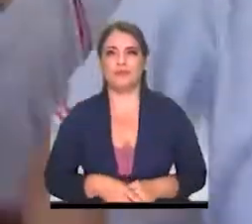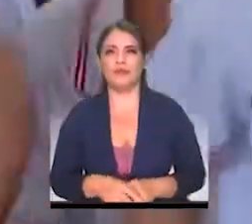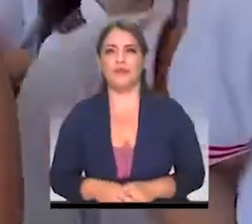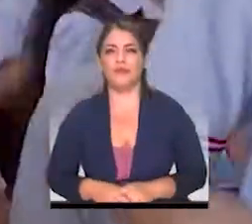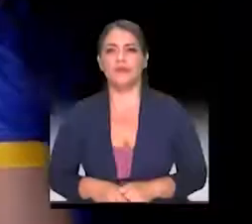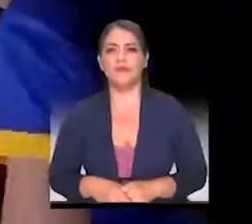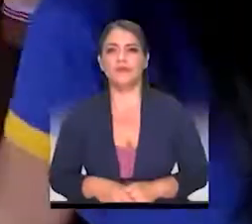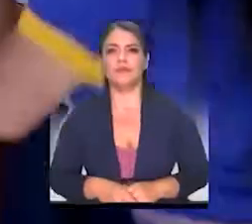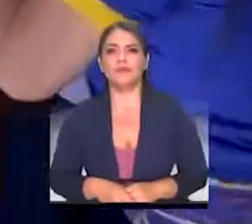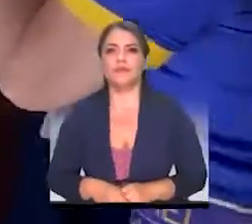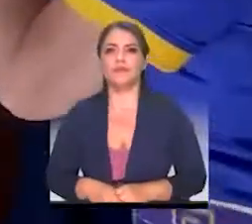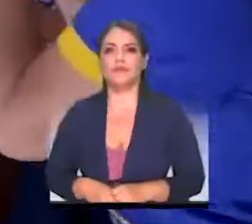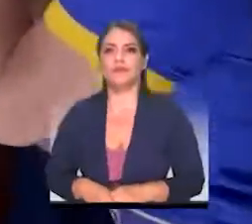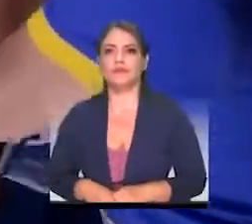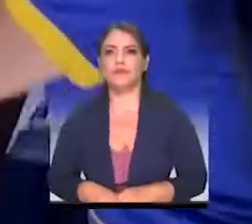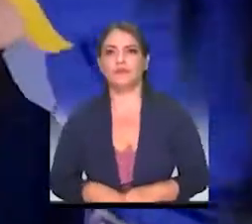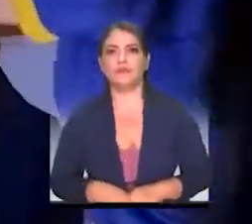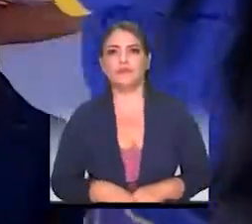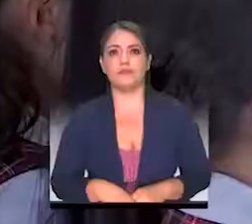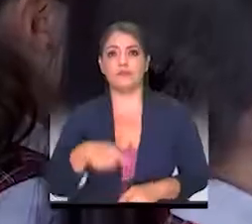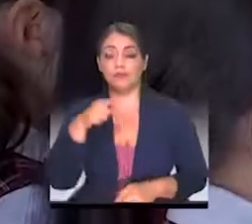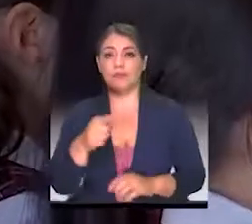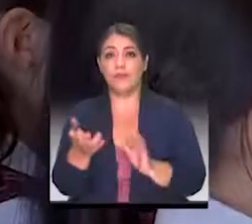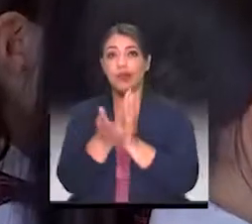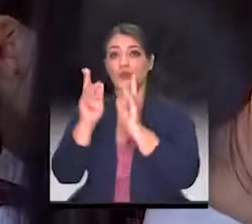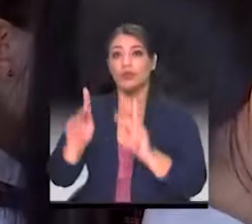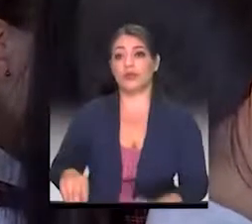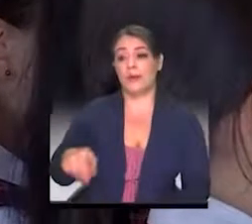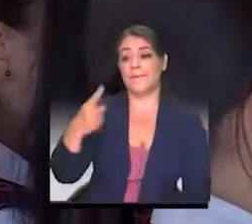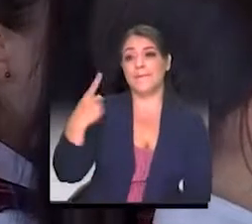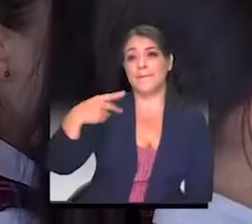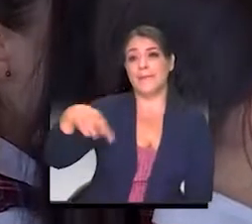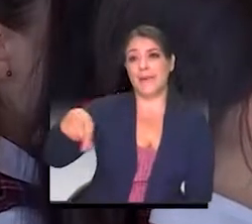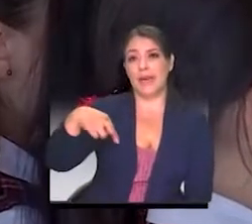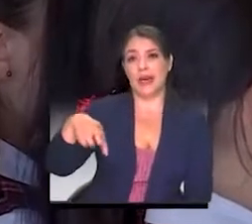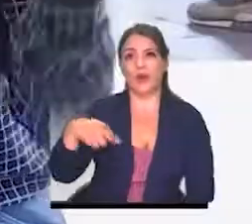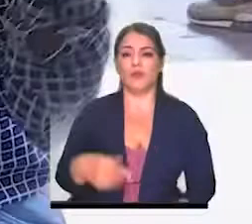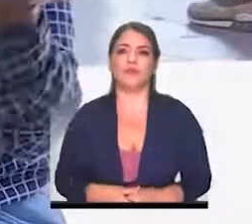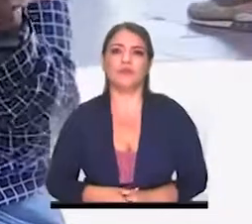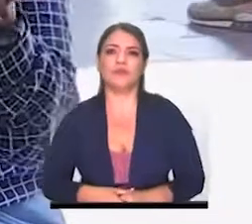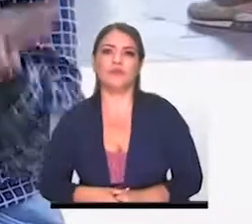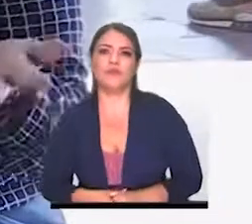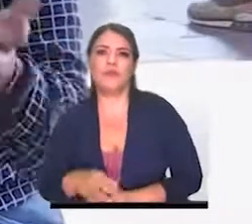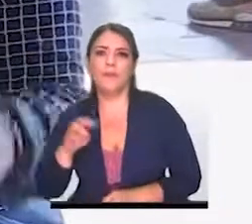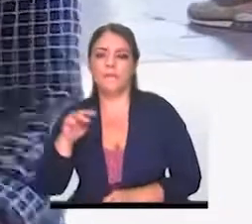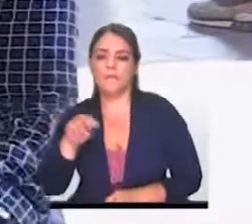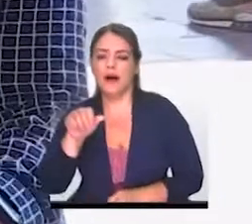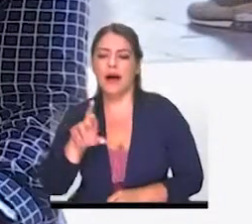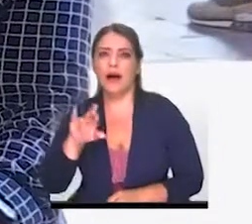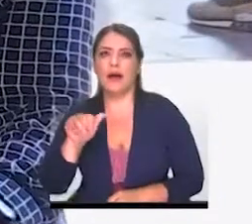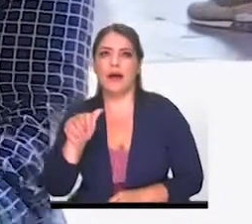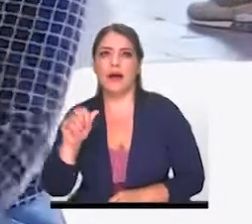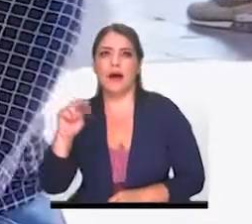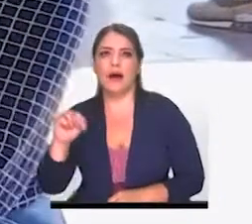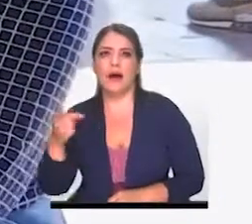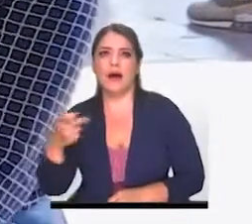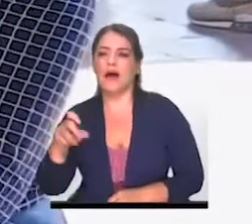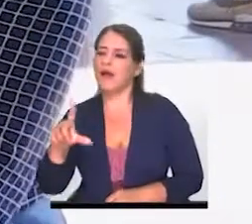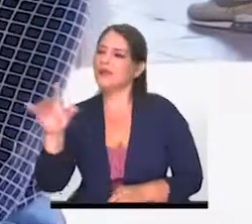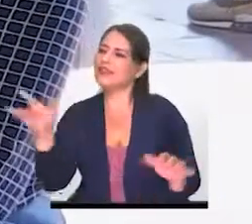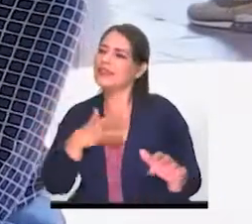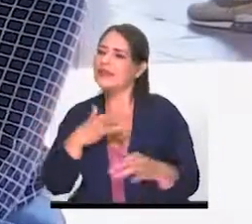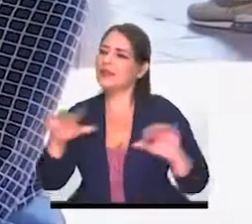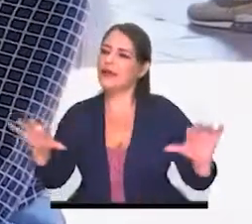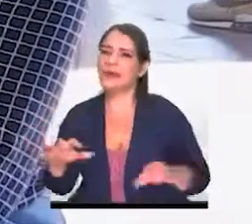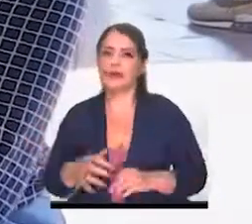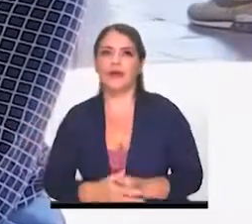En ese momento estamos ya con un estudiante del grado primero 2, con María Ángel Bedoya, quien nos va a contar cómo le pareció la actividad. Hola María Ángel,